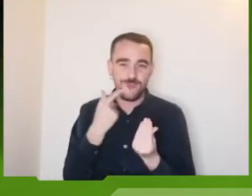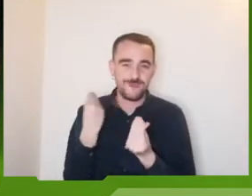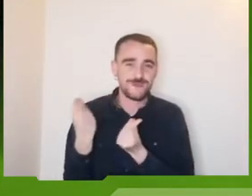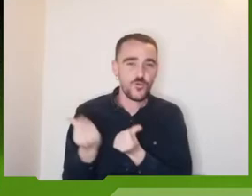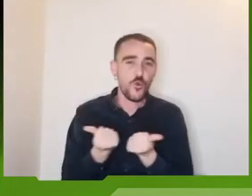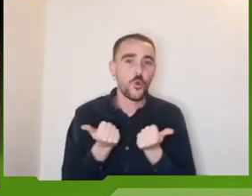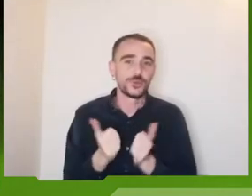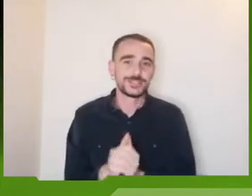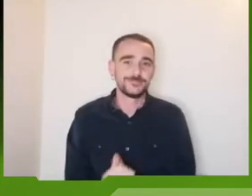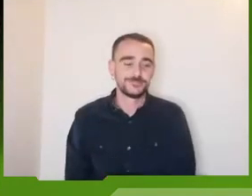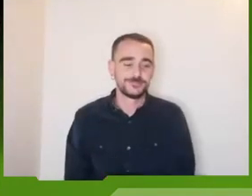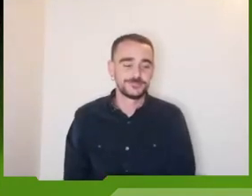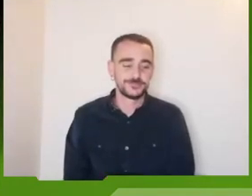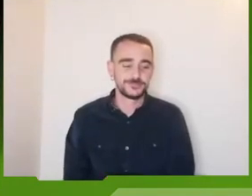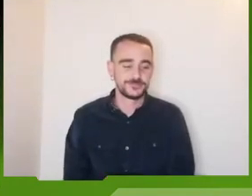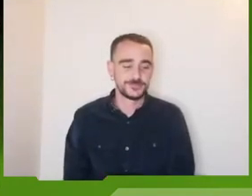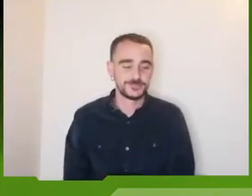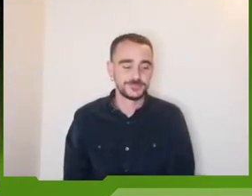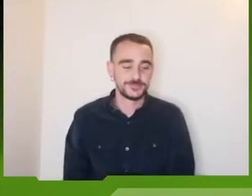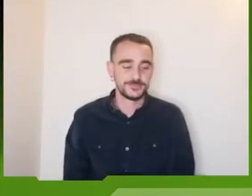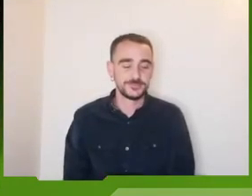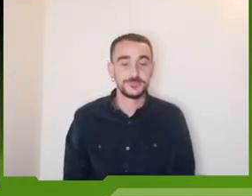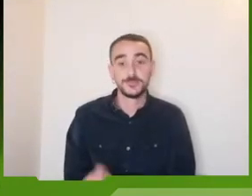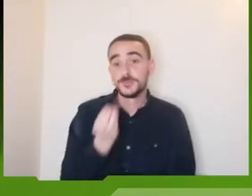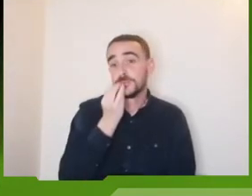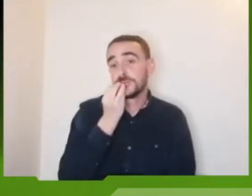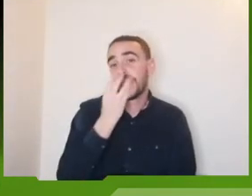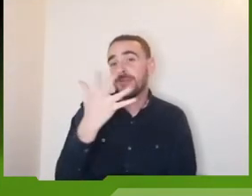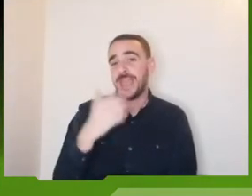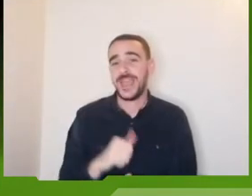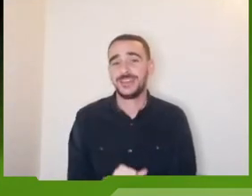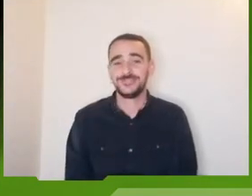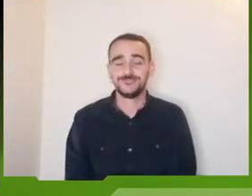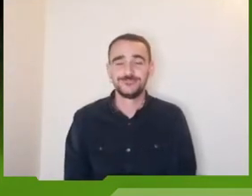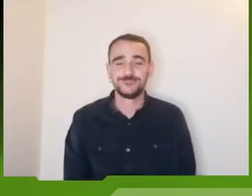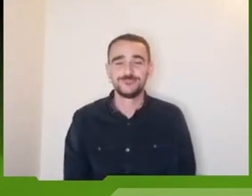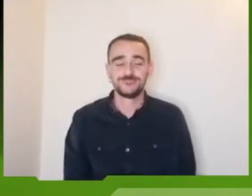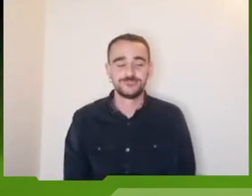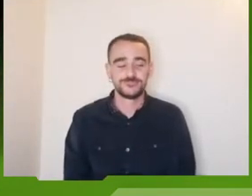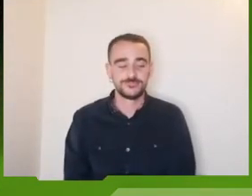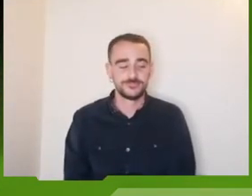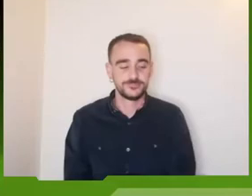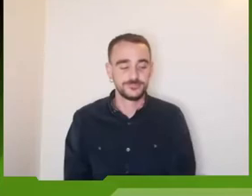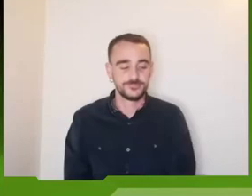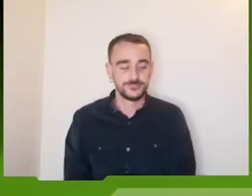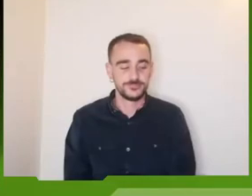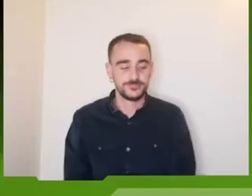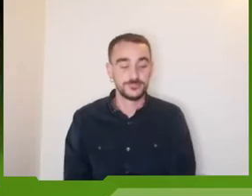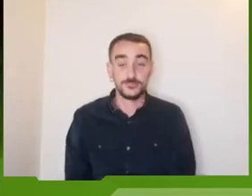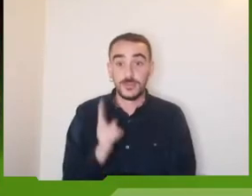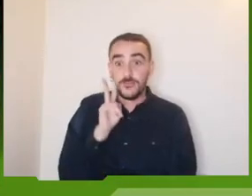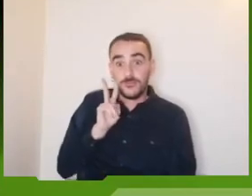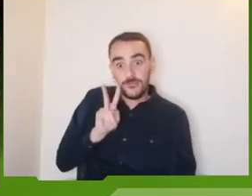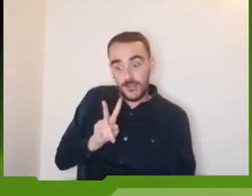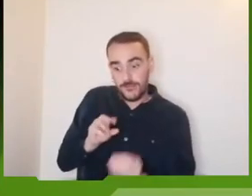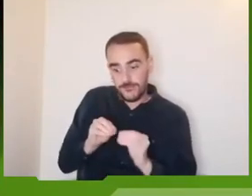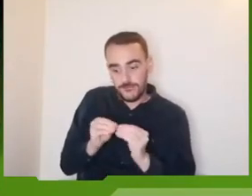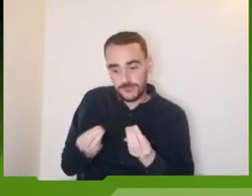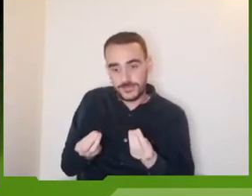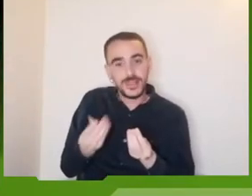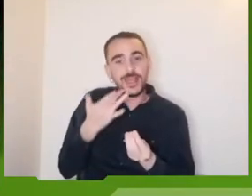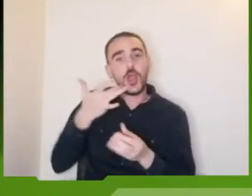bien! ¡Qué bien! ¿Y veis lo que os digo, la gracia de no